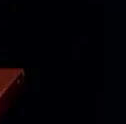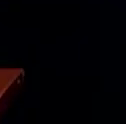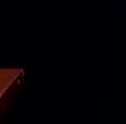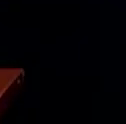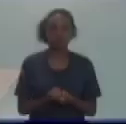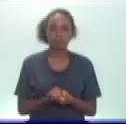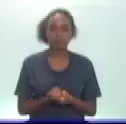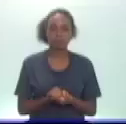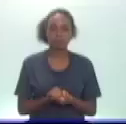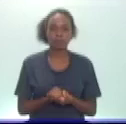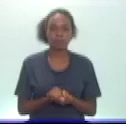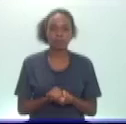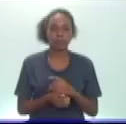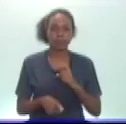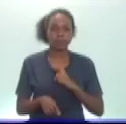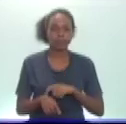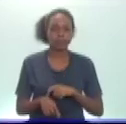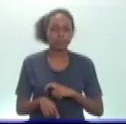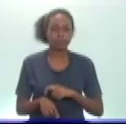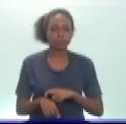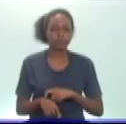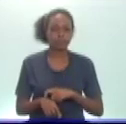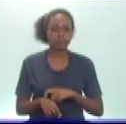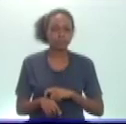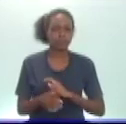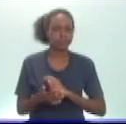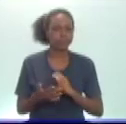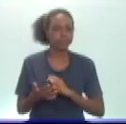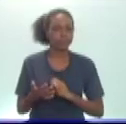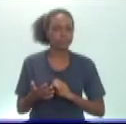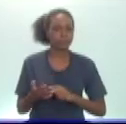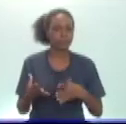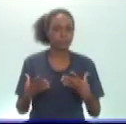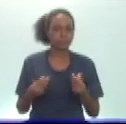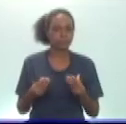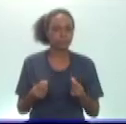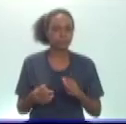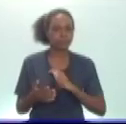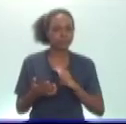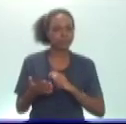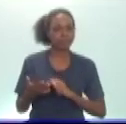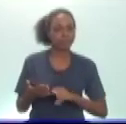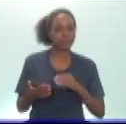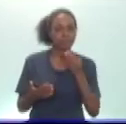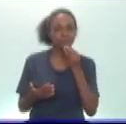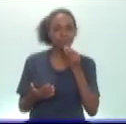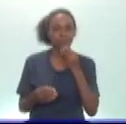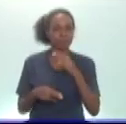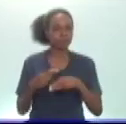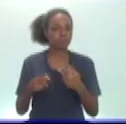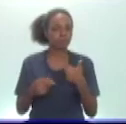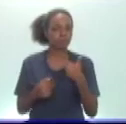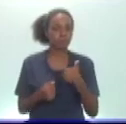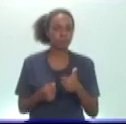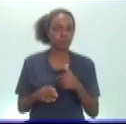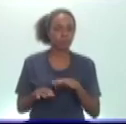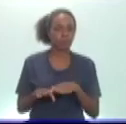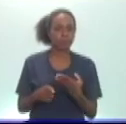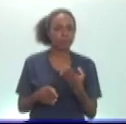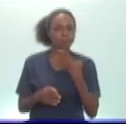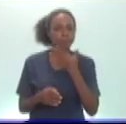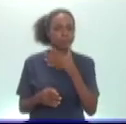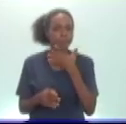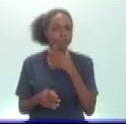Bueno, les dio tiempo a escribirlo. Le dimos bastante tiempo para que pudieran escribir este problema, que es muy similar a los problemas que